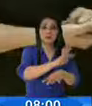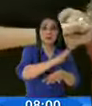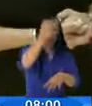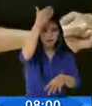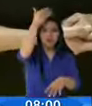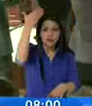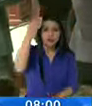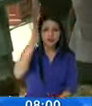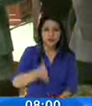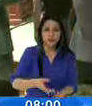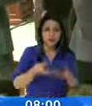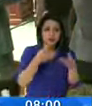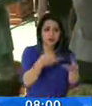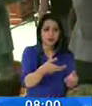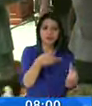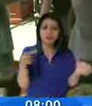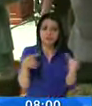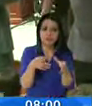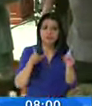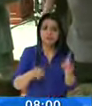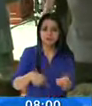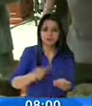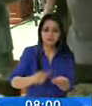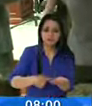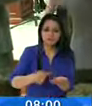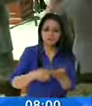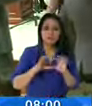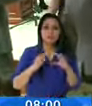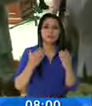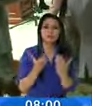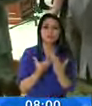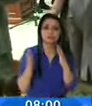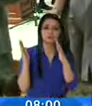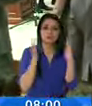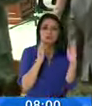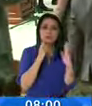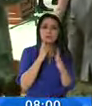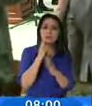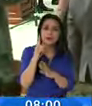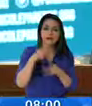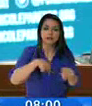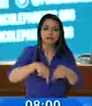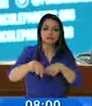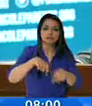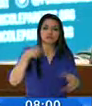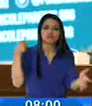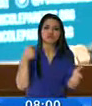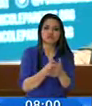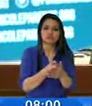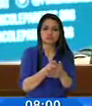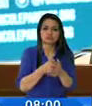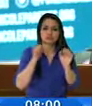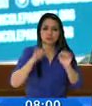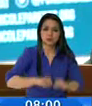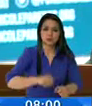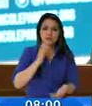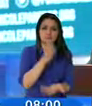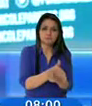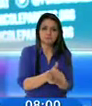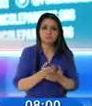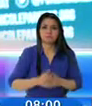José Serrano, para que sean analizadas al interior de la Comisión Ocasional para los Accidentes de Tránsito. Hemos recibido el día de